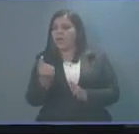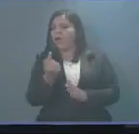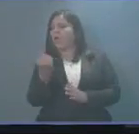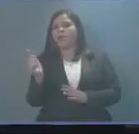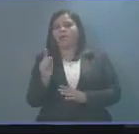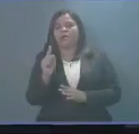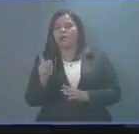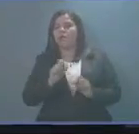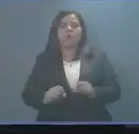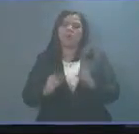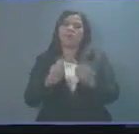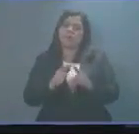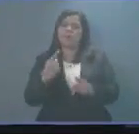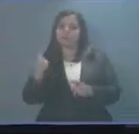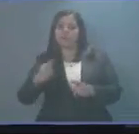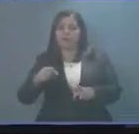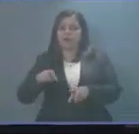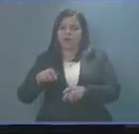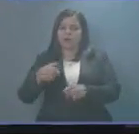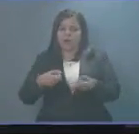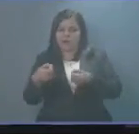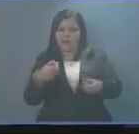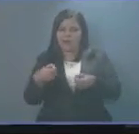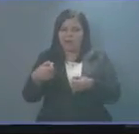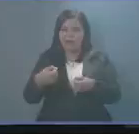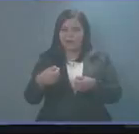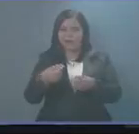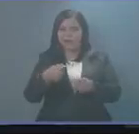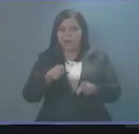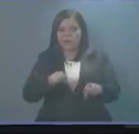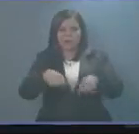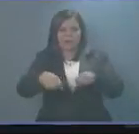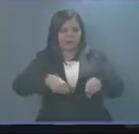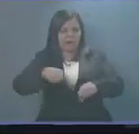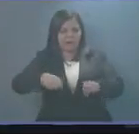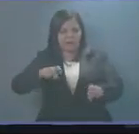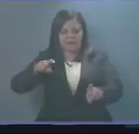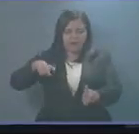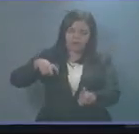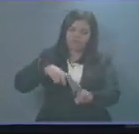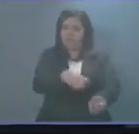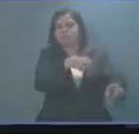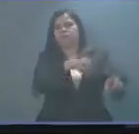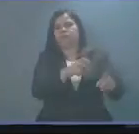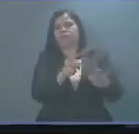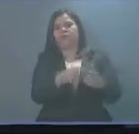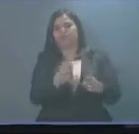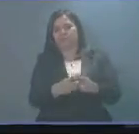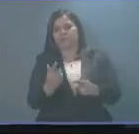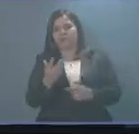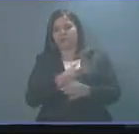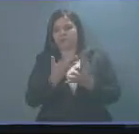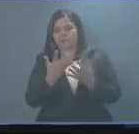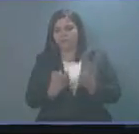publicadas. Así que quiero expresar nuestro apoyo